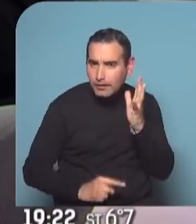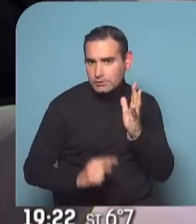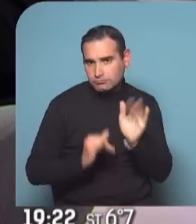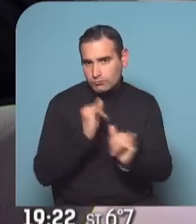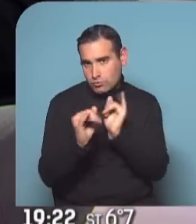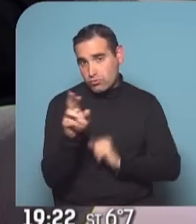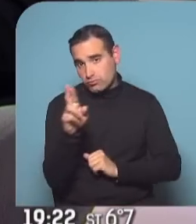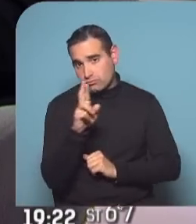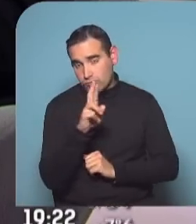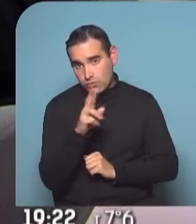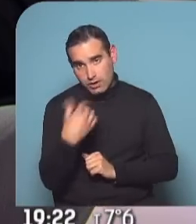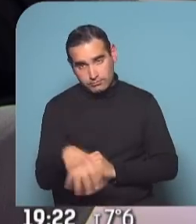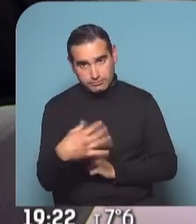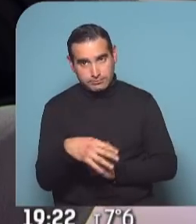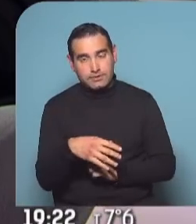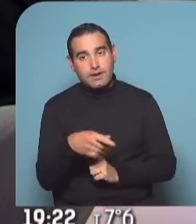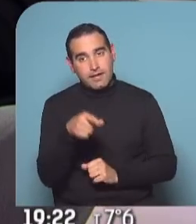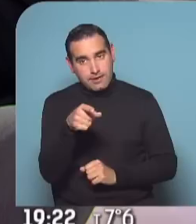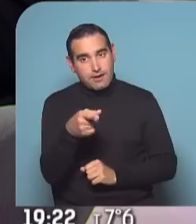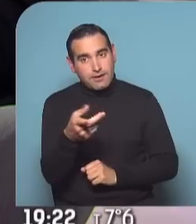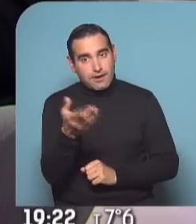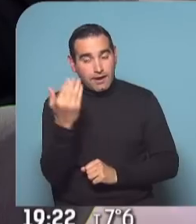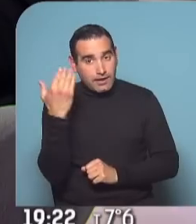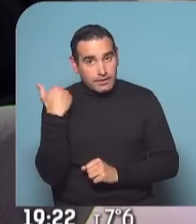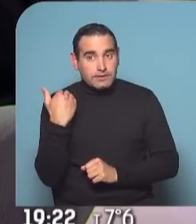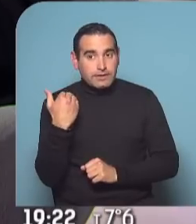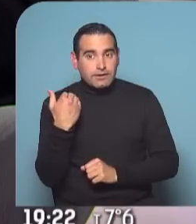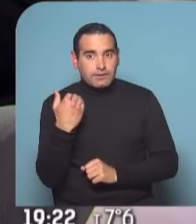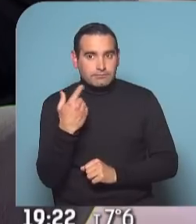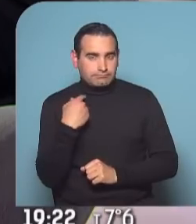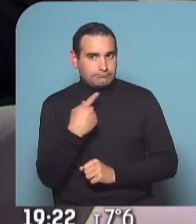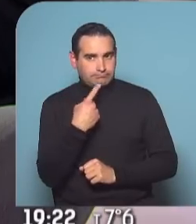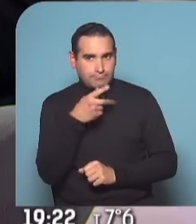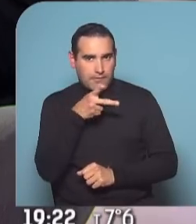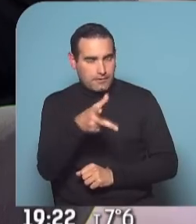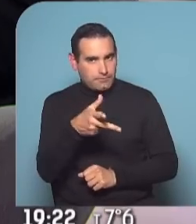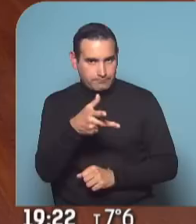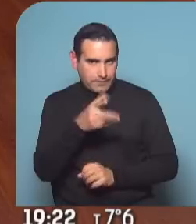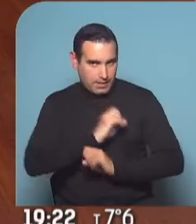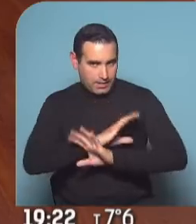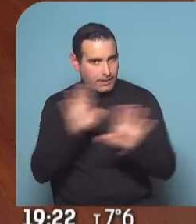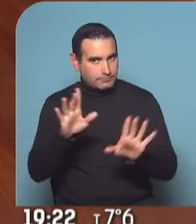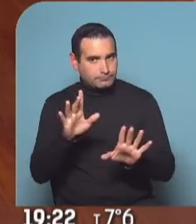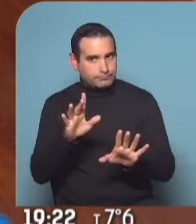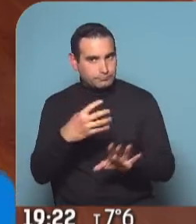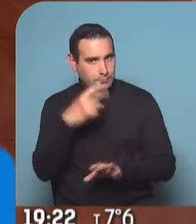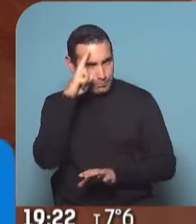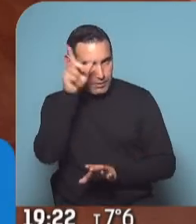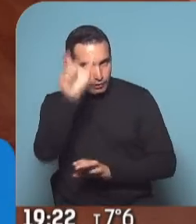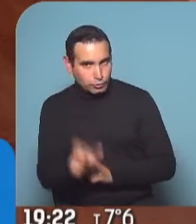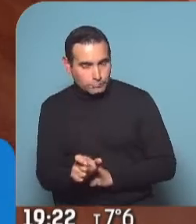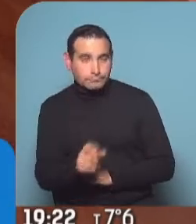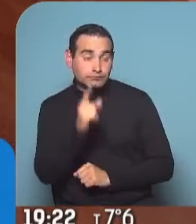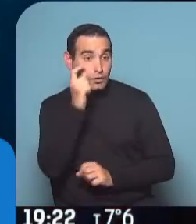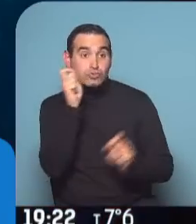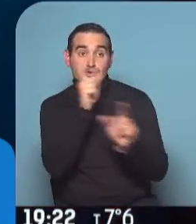persona con un pasado, bueno, que hace que sea indiscutible lo que afirma como es Michelle Bachelet? Es una grata sorpresa.